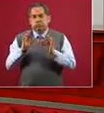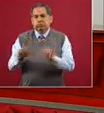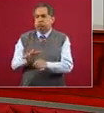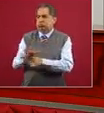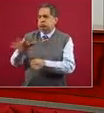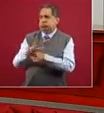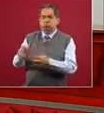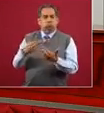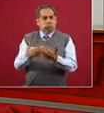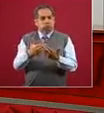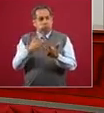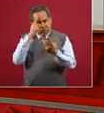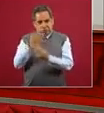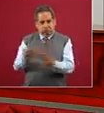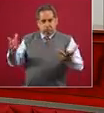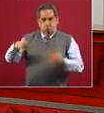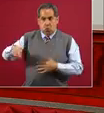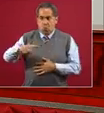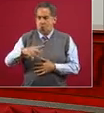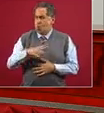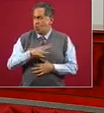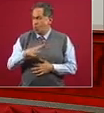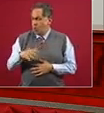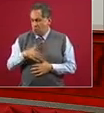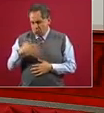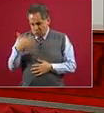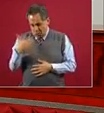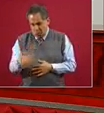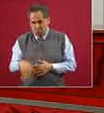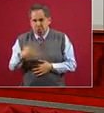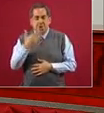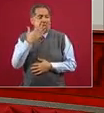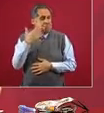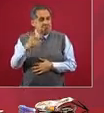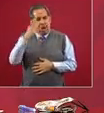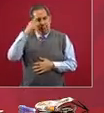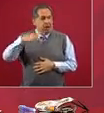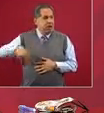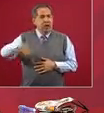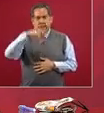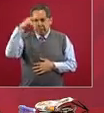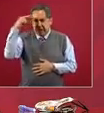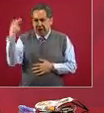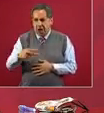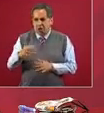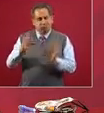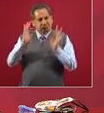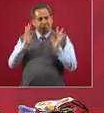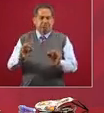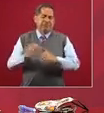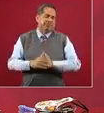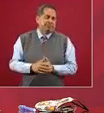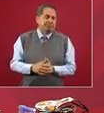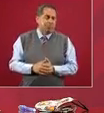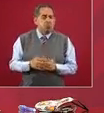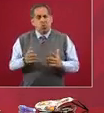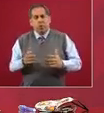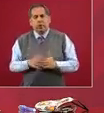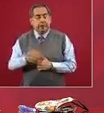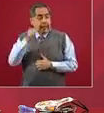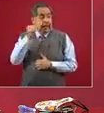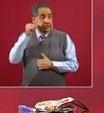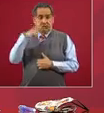producto suficiente para los mexicanos y las mexicanas. Ayer nos comentaba